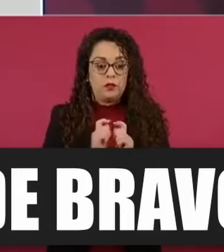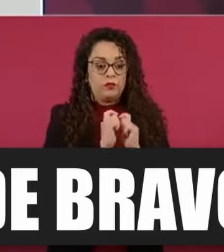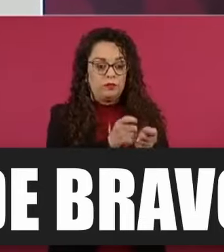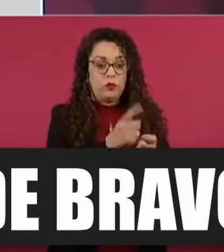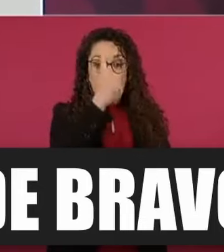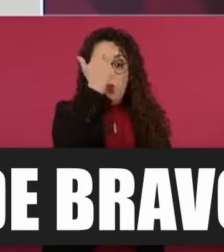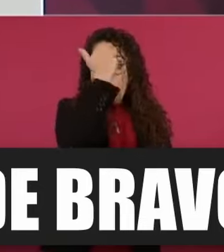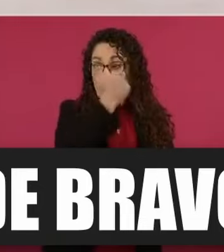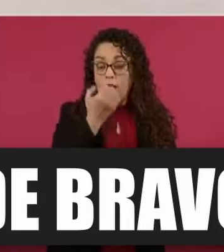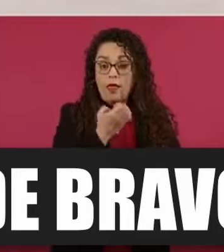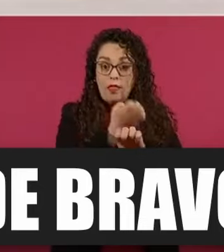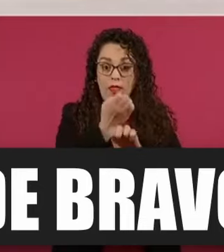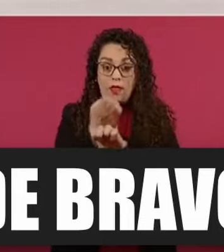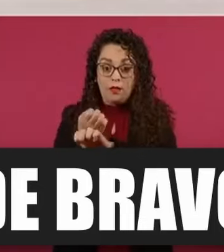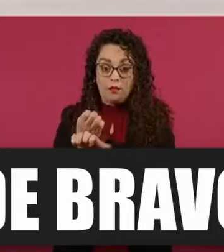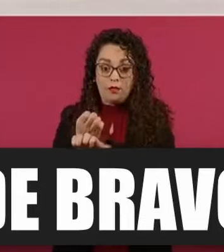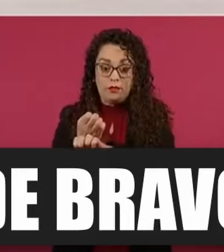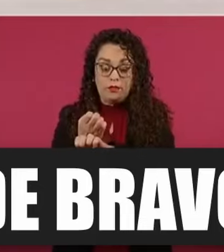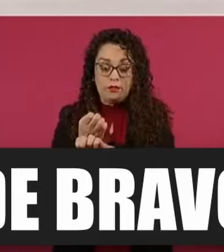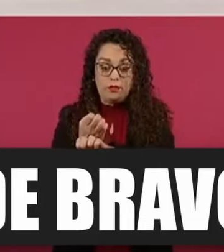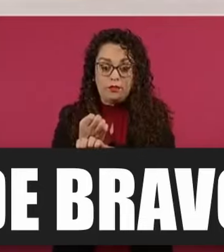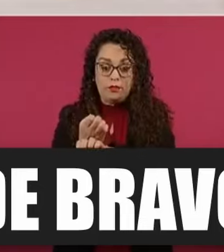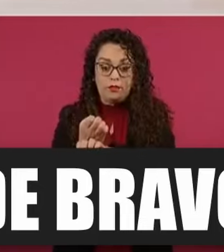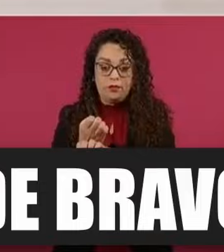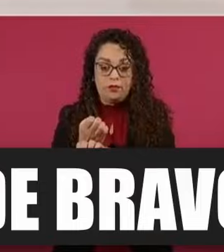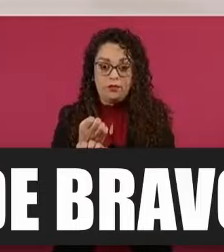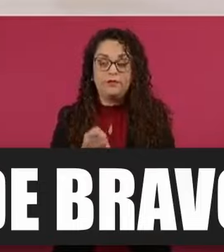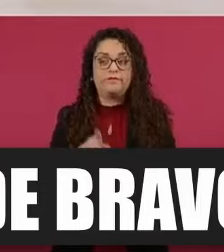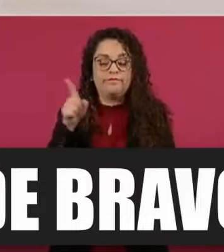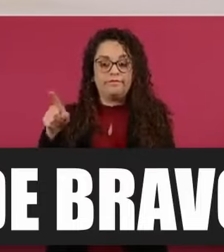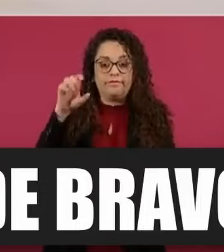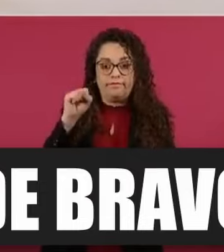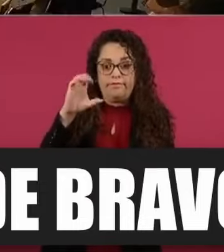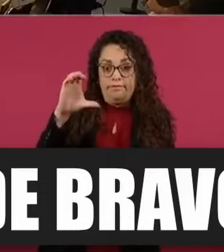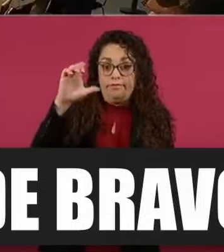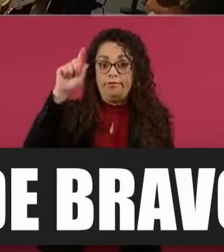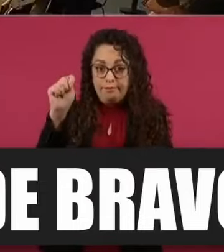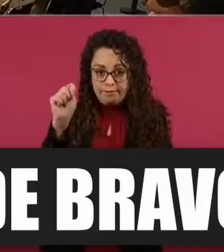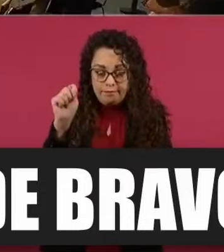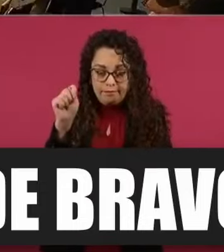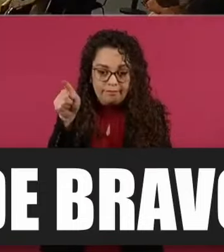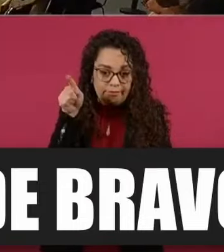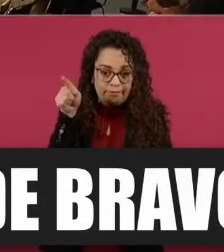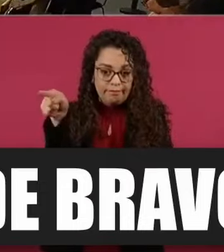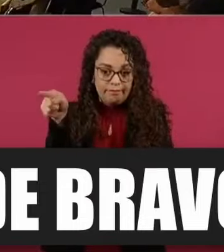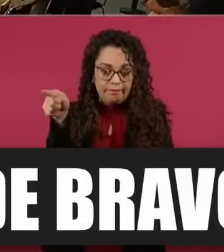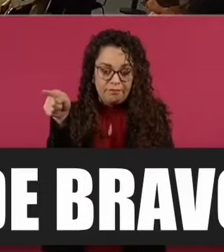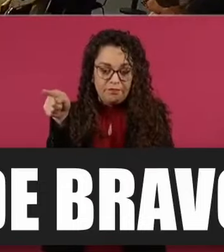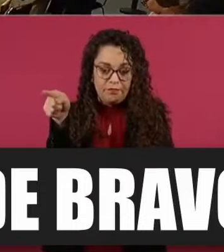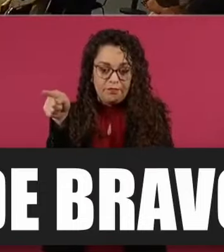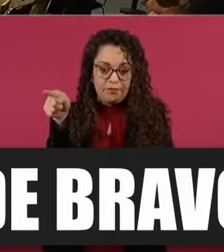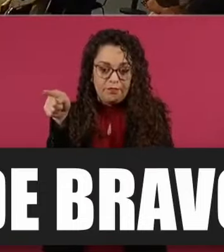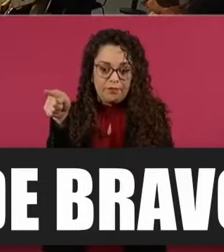para mantener las carreteras federales en los estados. Entonces, la Secretaría de Comunicación tenía o tiene